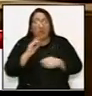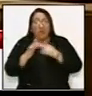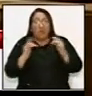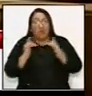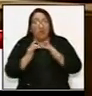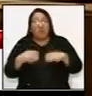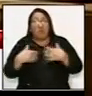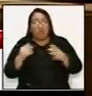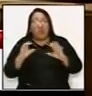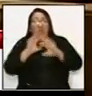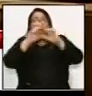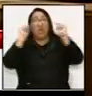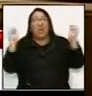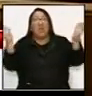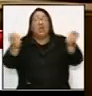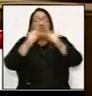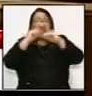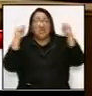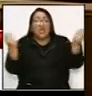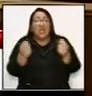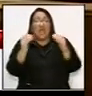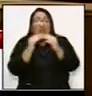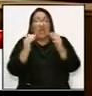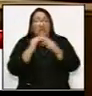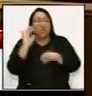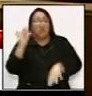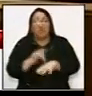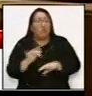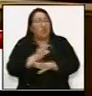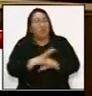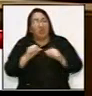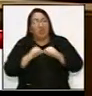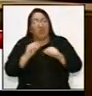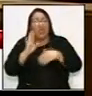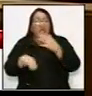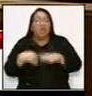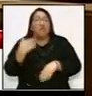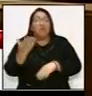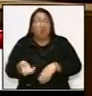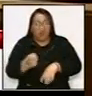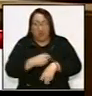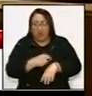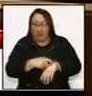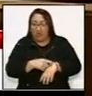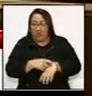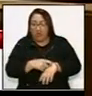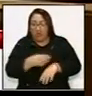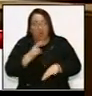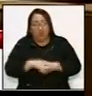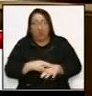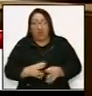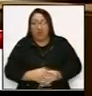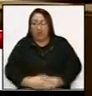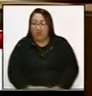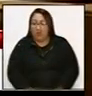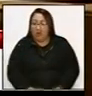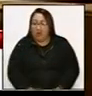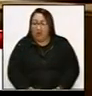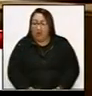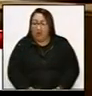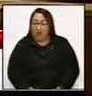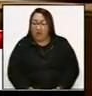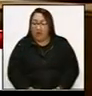podido lacrarse la casa, asegurarla y continuar la diligencia en otra oportunidad, si es que correspondía. Pero